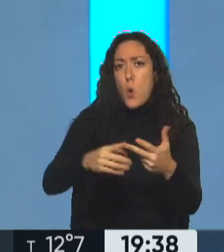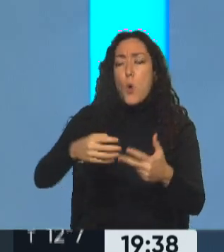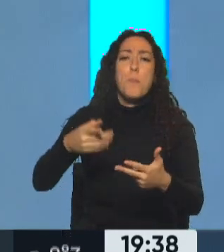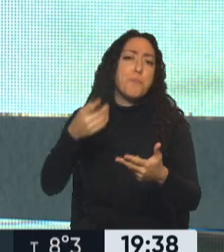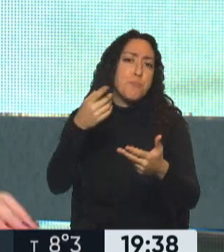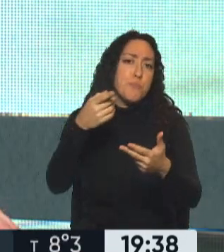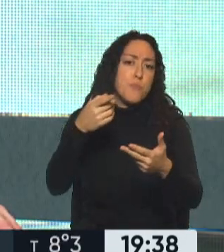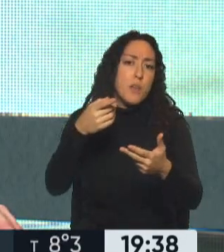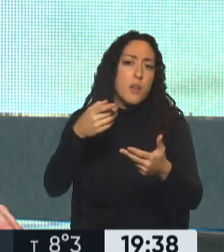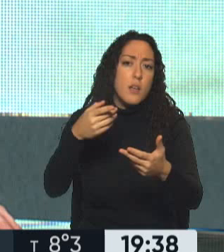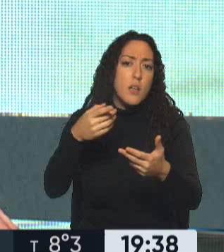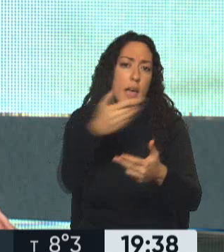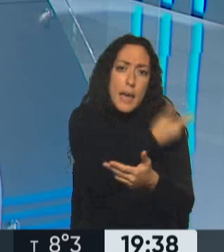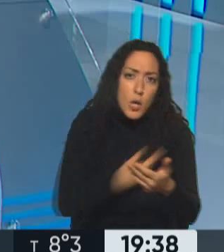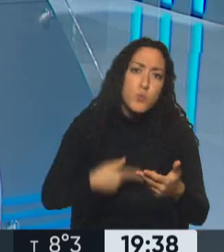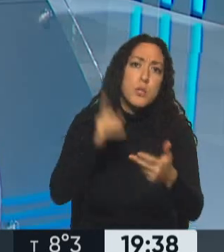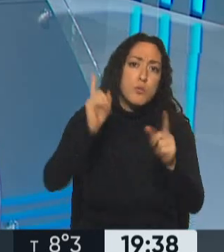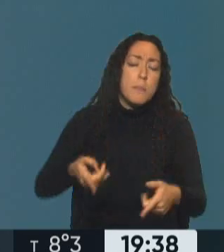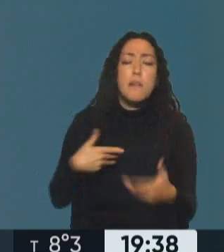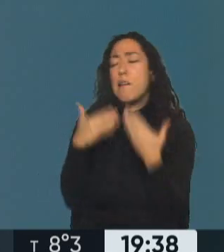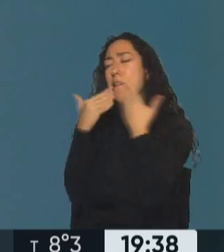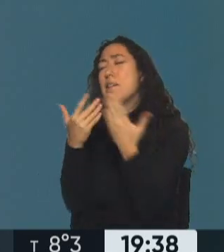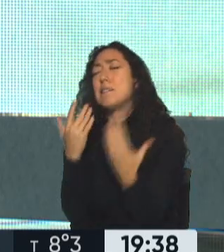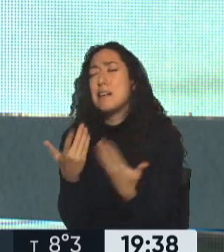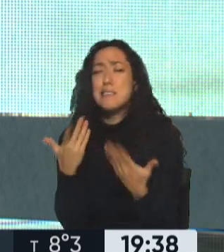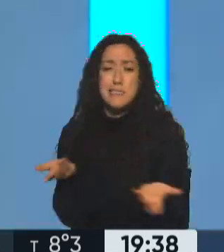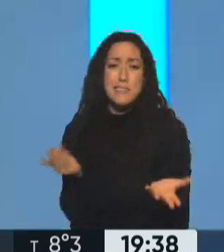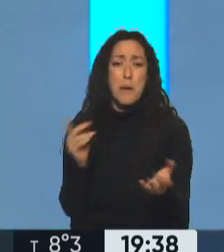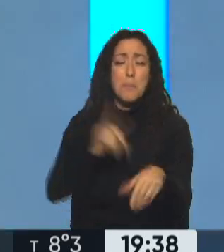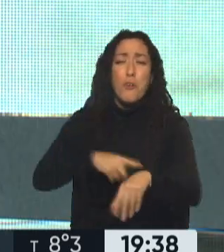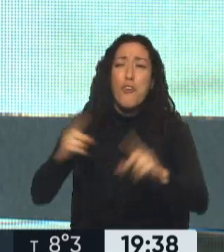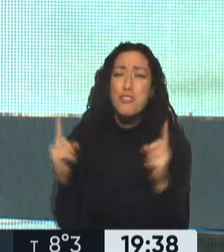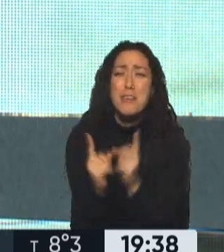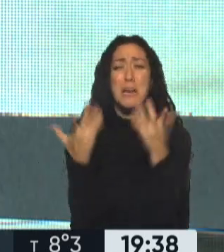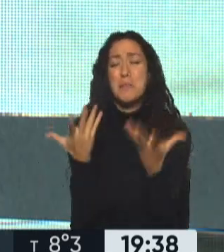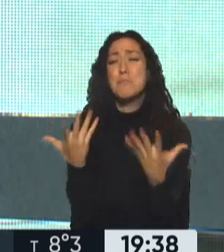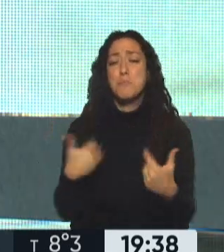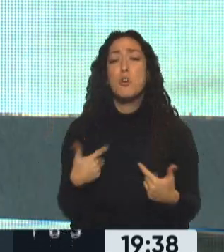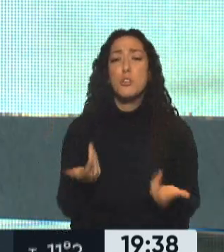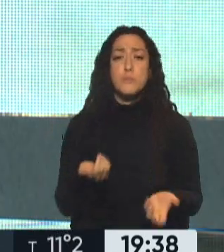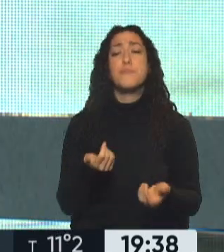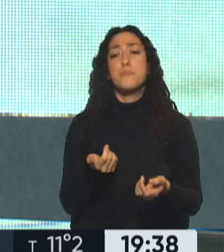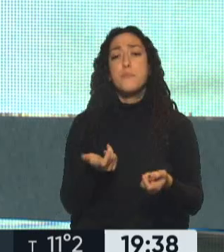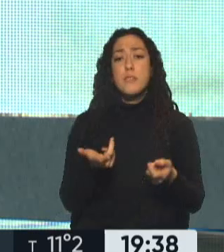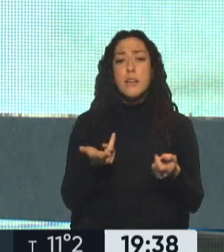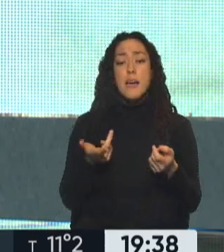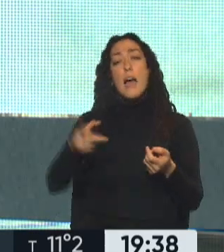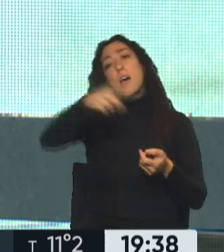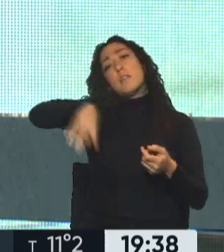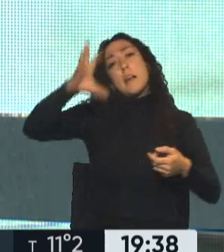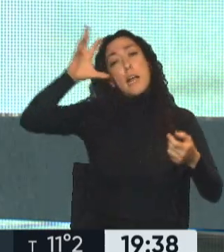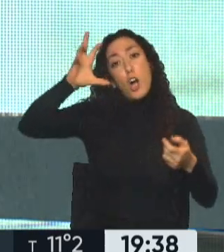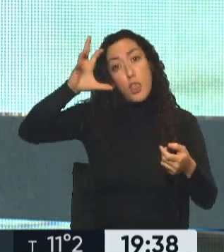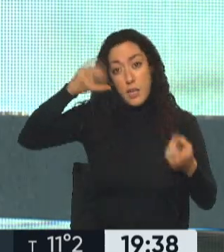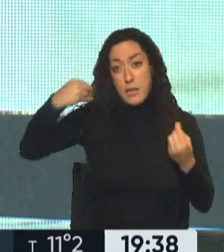cuestión cultural. Te agradezco mucho, Estela. Siempre es poco el tiempo para hablar de estas cuestiones. Hay que decir que hay que recordar que las